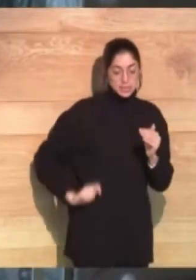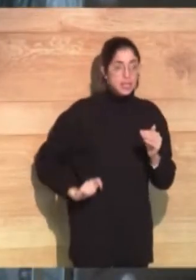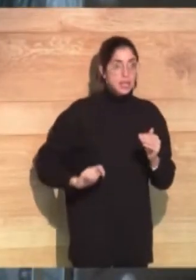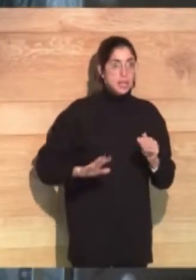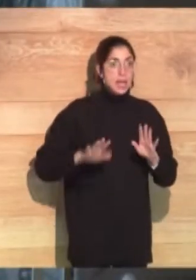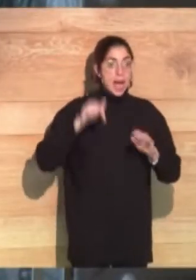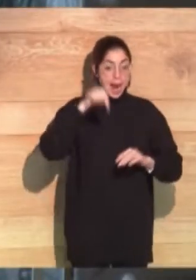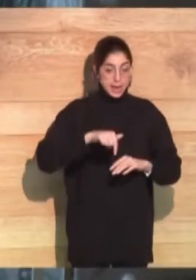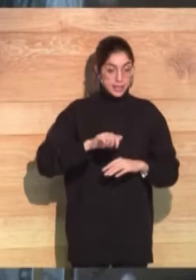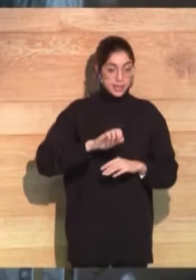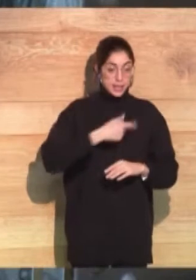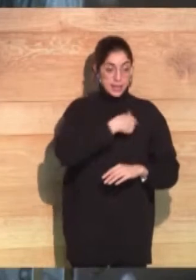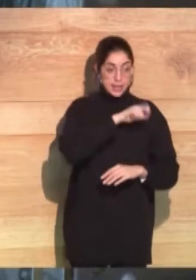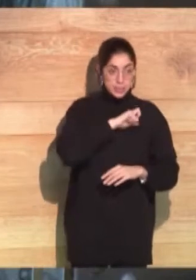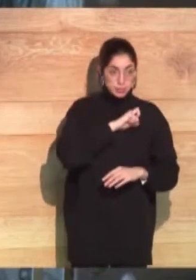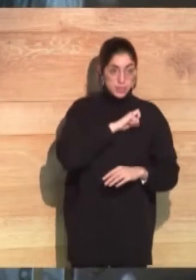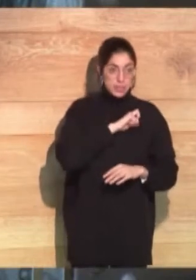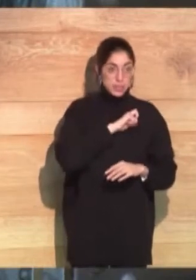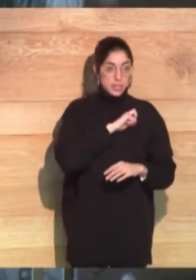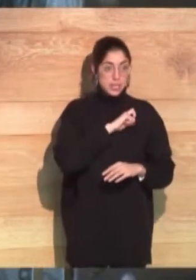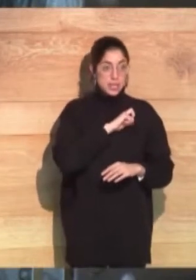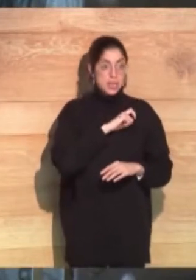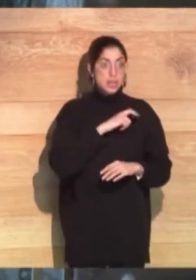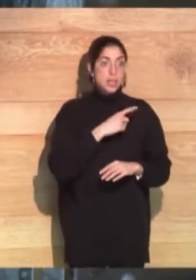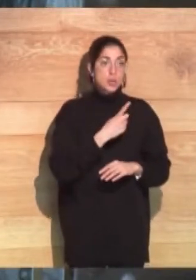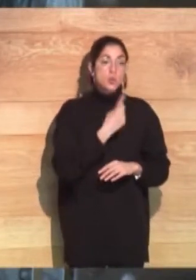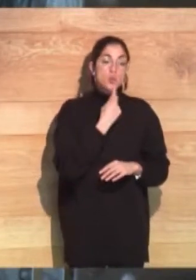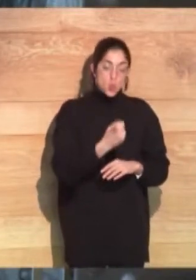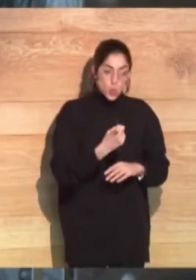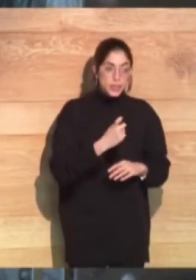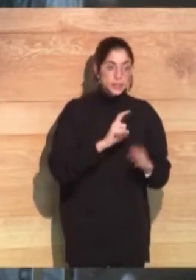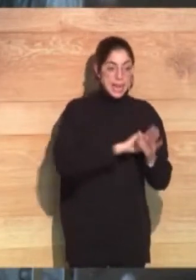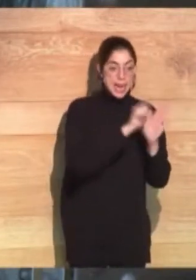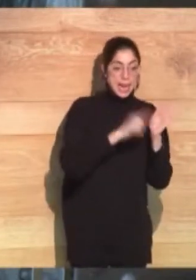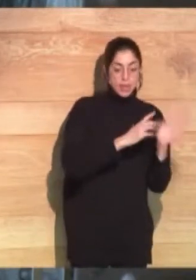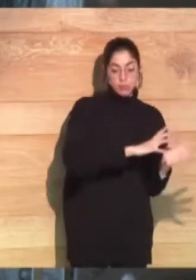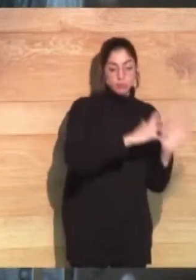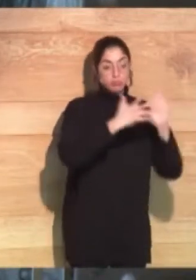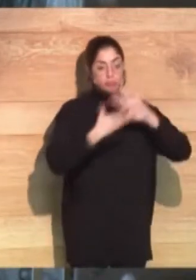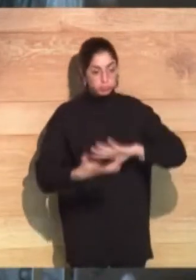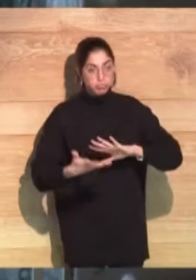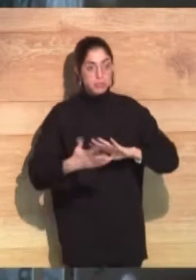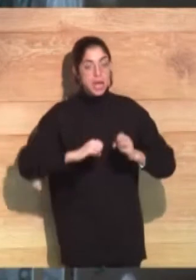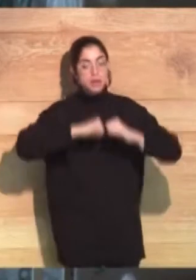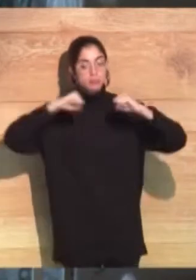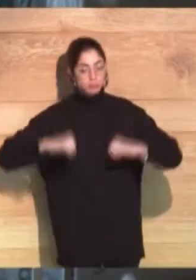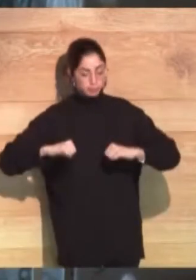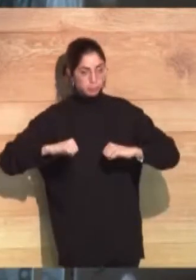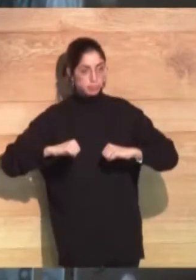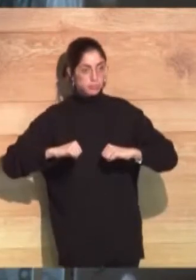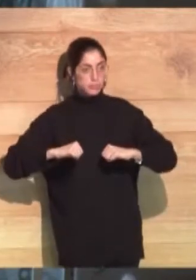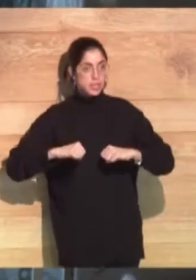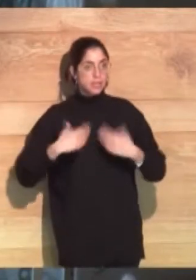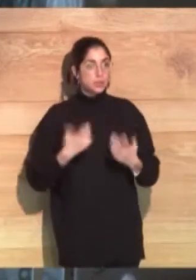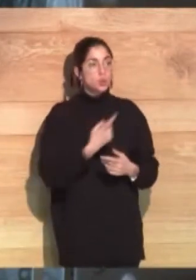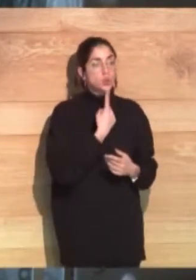España y no solamente en África, lo que cuesta trasladar toda esa legislación que se implemente. Mencionaba el